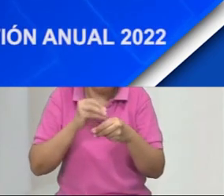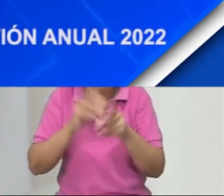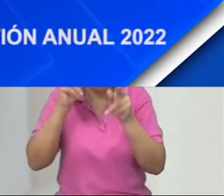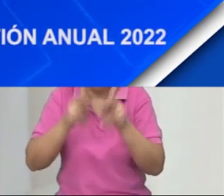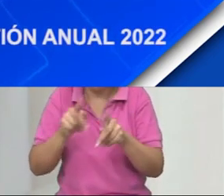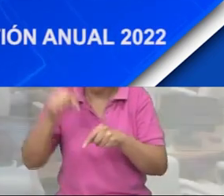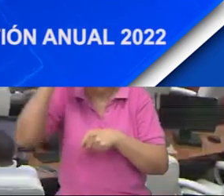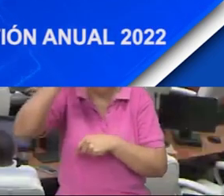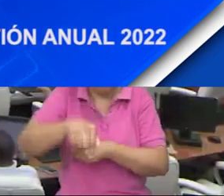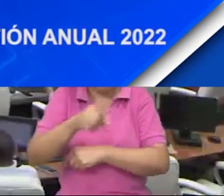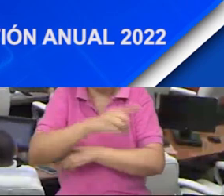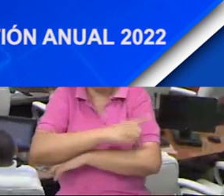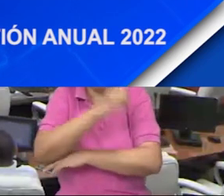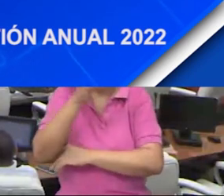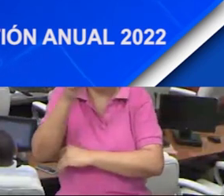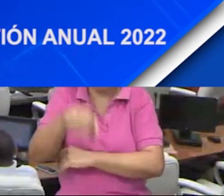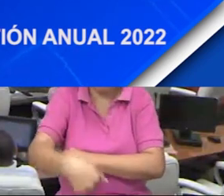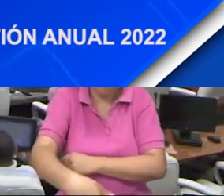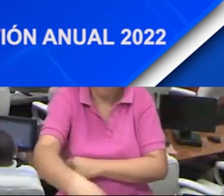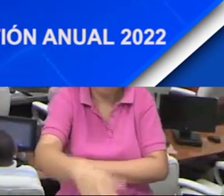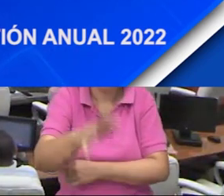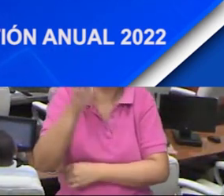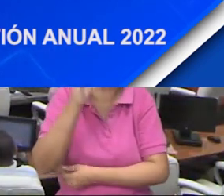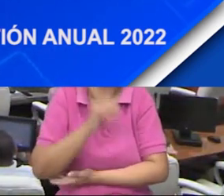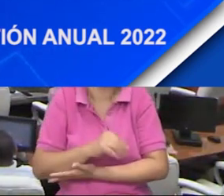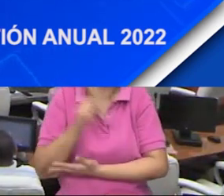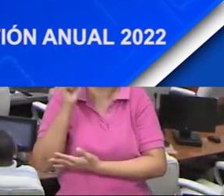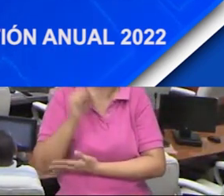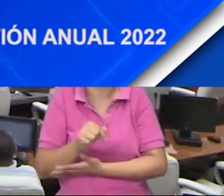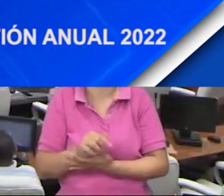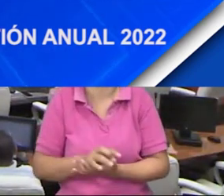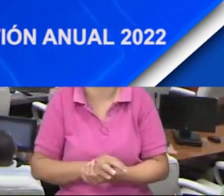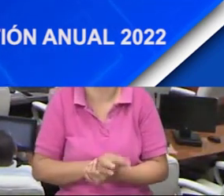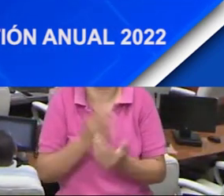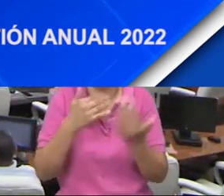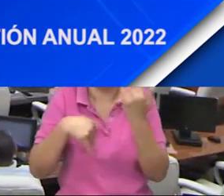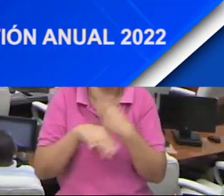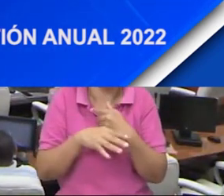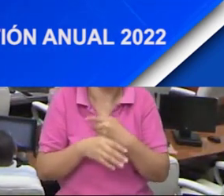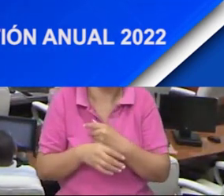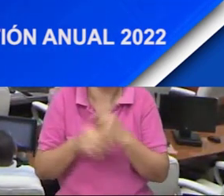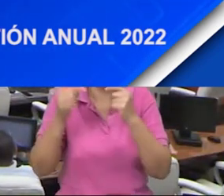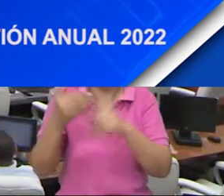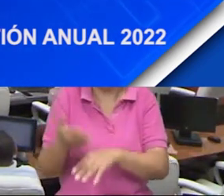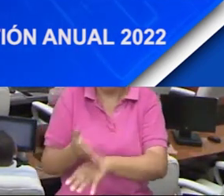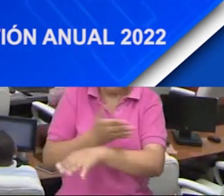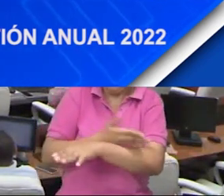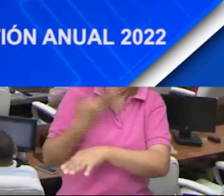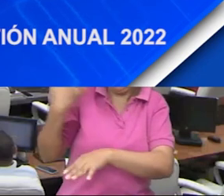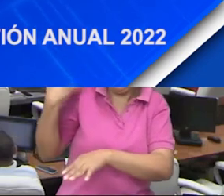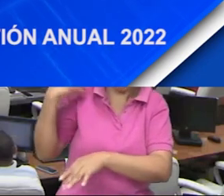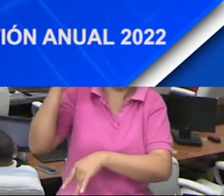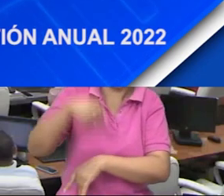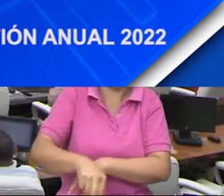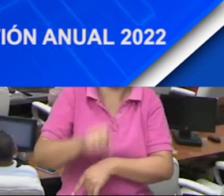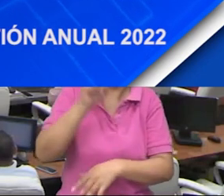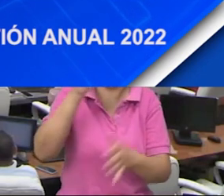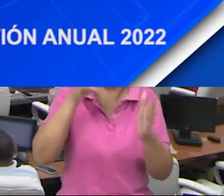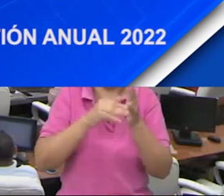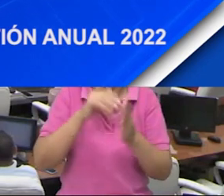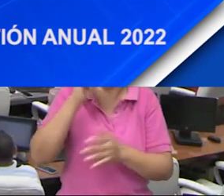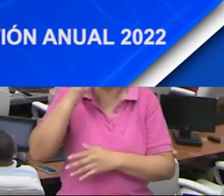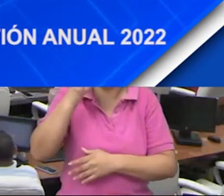público al día de hoy superan incluso lo que habían en el año